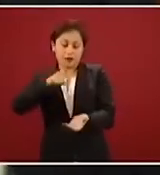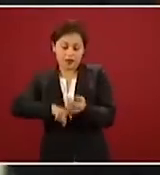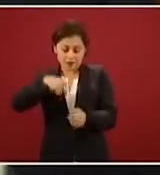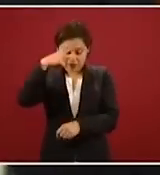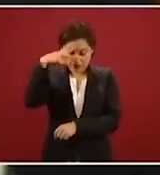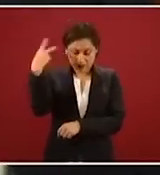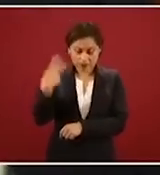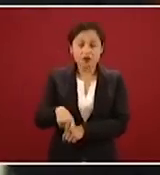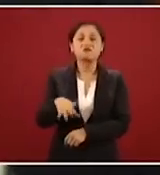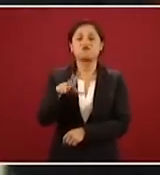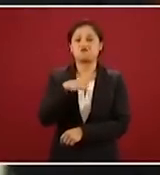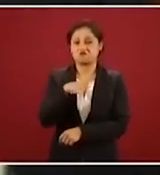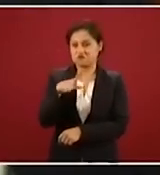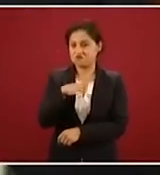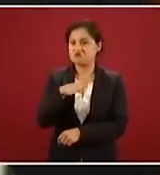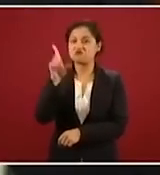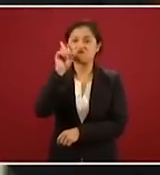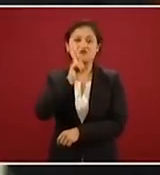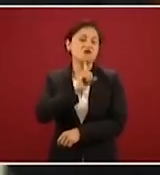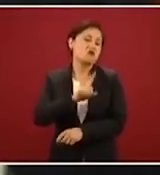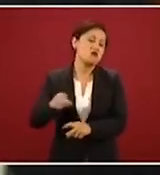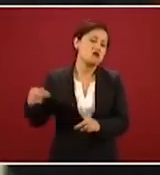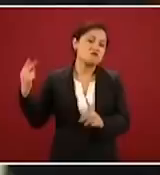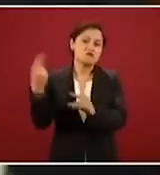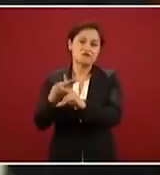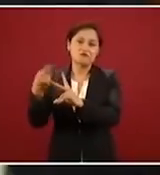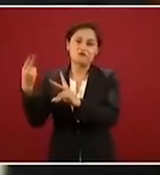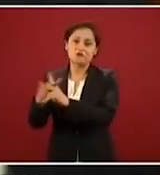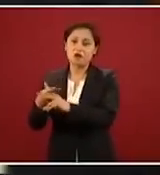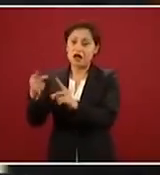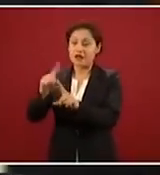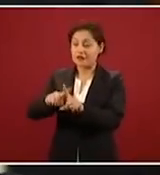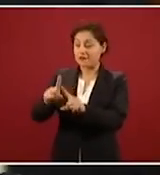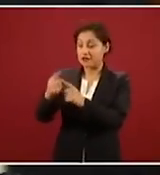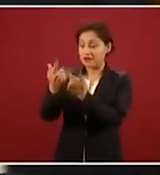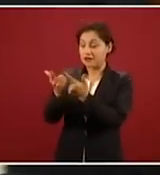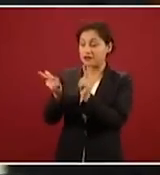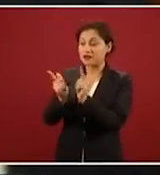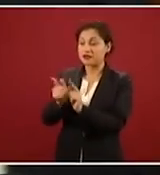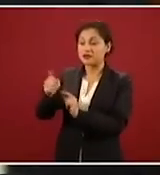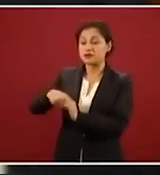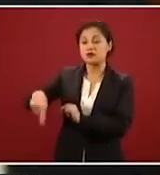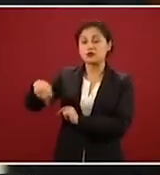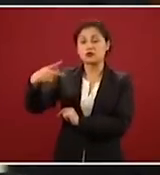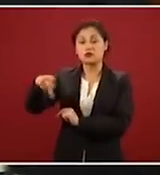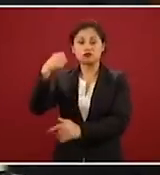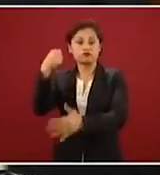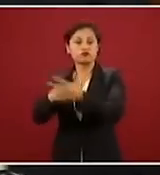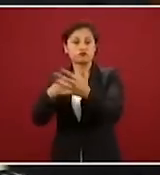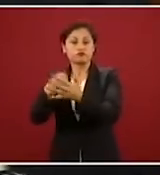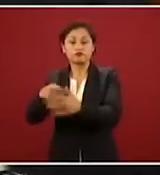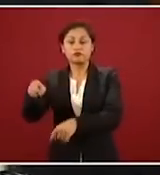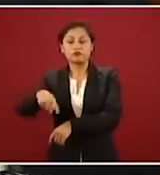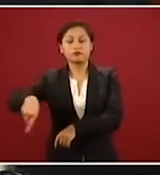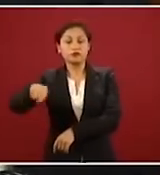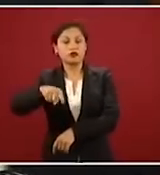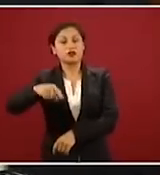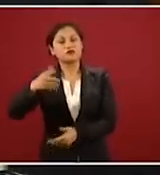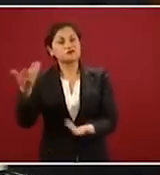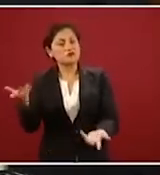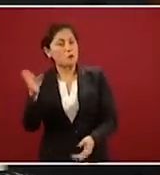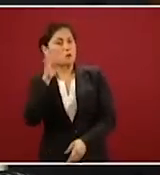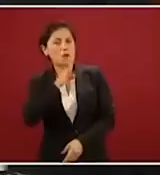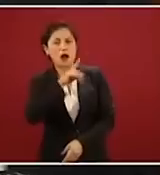mujeres. Colectivos feministas, presidente, han cuestionado su postura sobre el tema, la ausencia del tema, incluso en estos